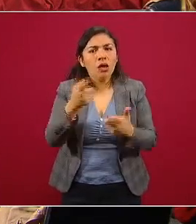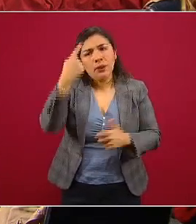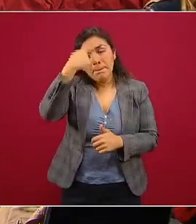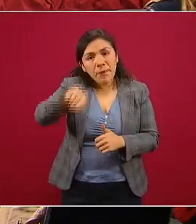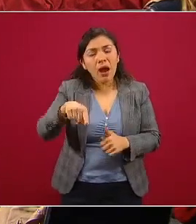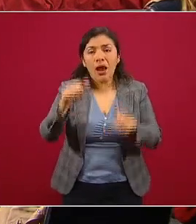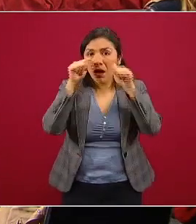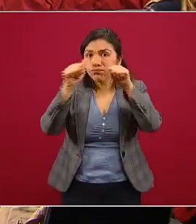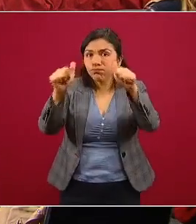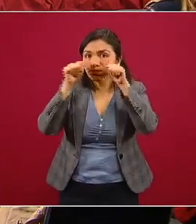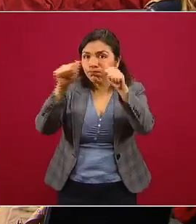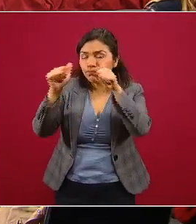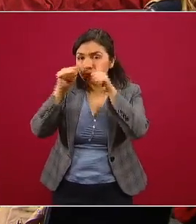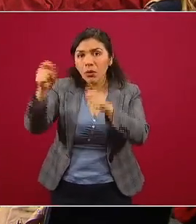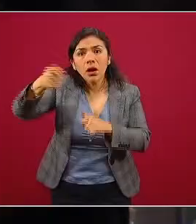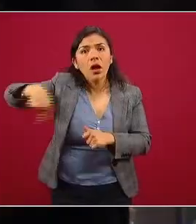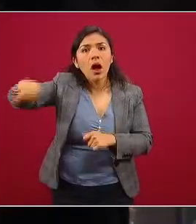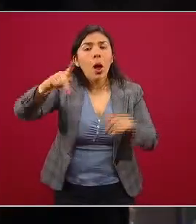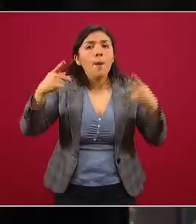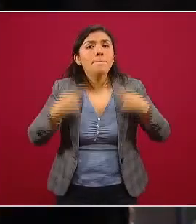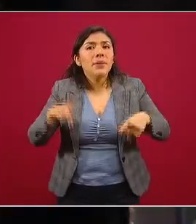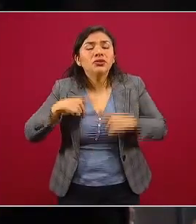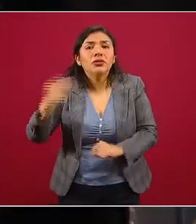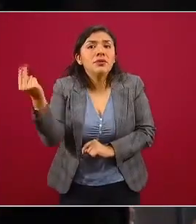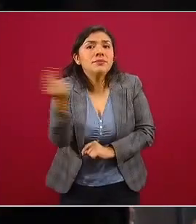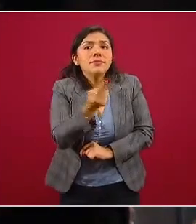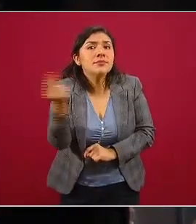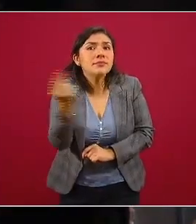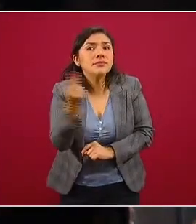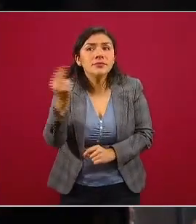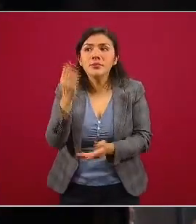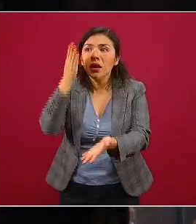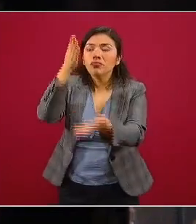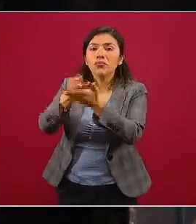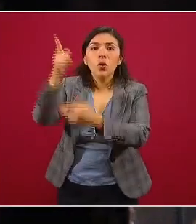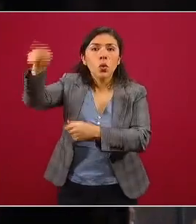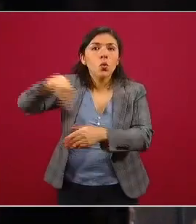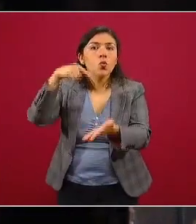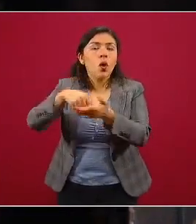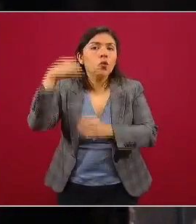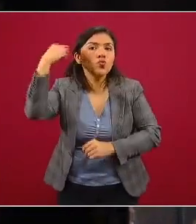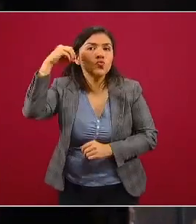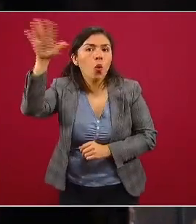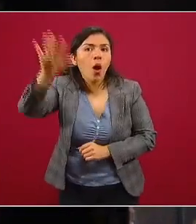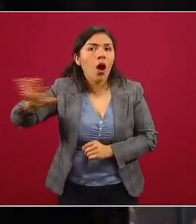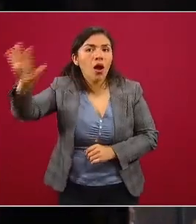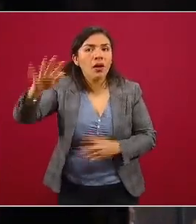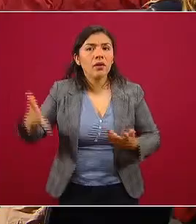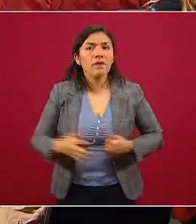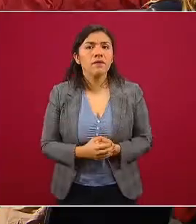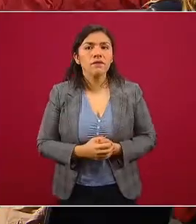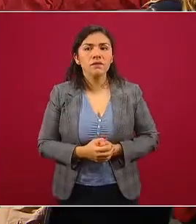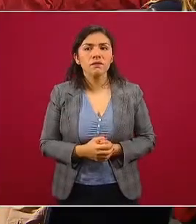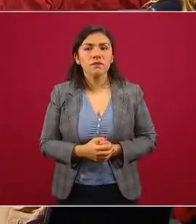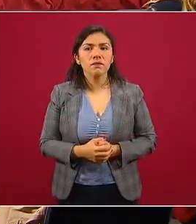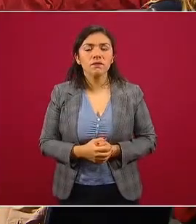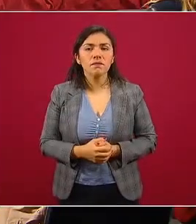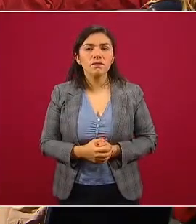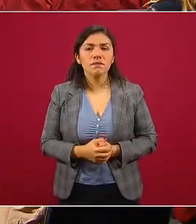darle atención a las personas que lo requieran en esa parte del Istmo de Tehuantepec?